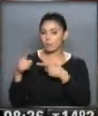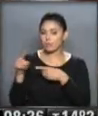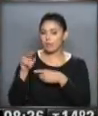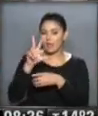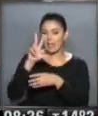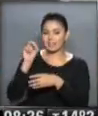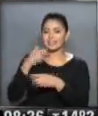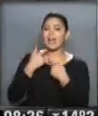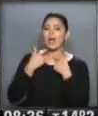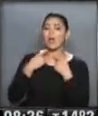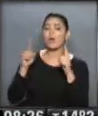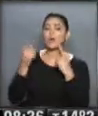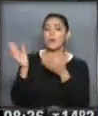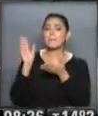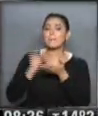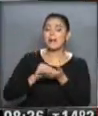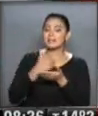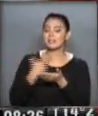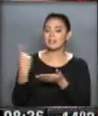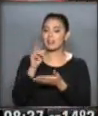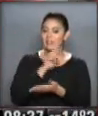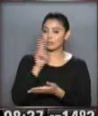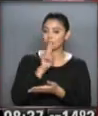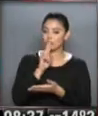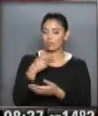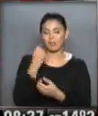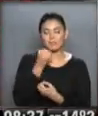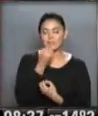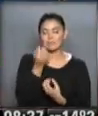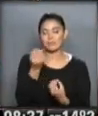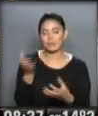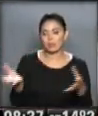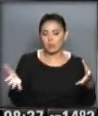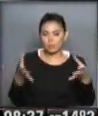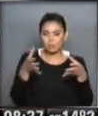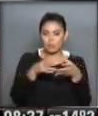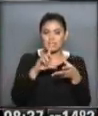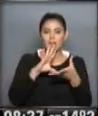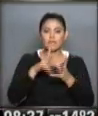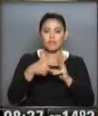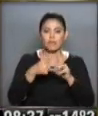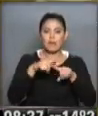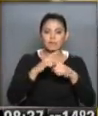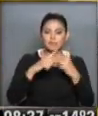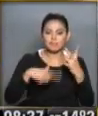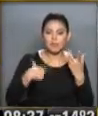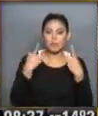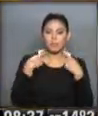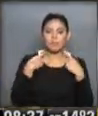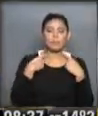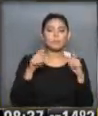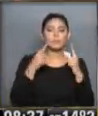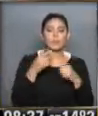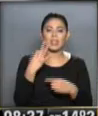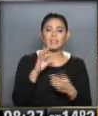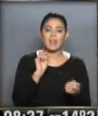30 de coro, más la directora Natalia Dorfman, que es una diosa total, hizo unos arreglos sinfónicos que son maravillosos. Sí,